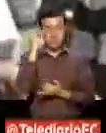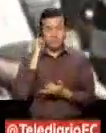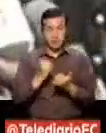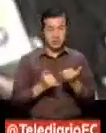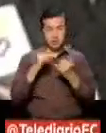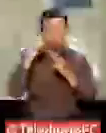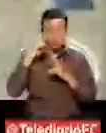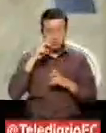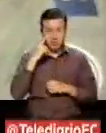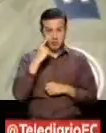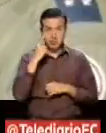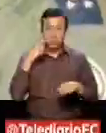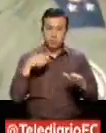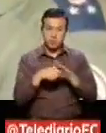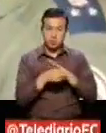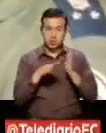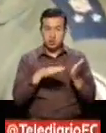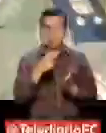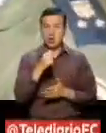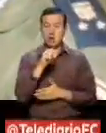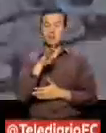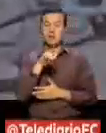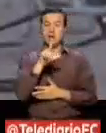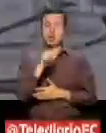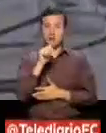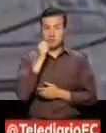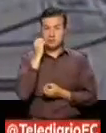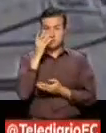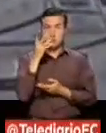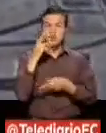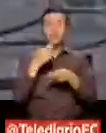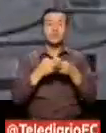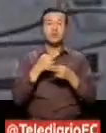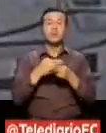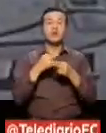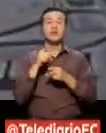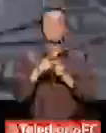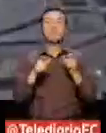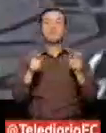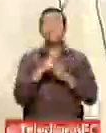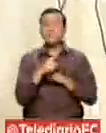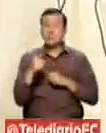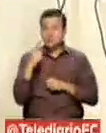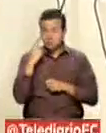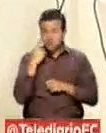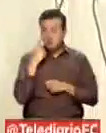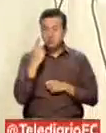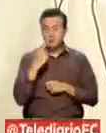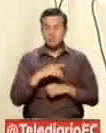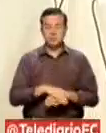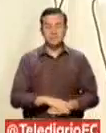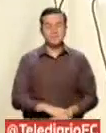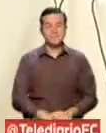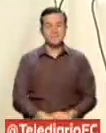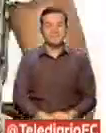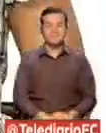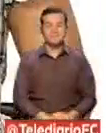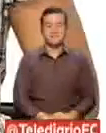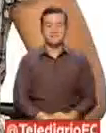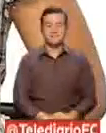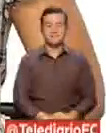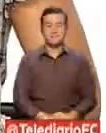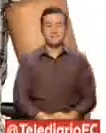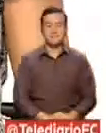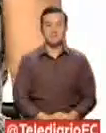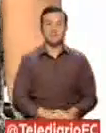de la investigación del asesinato de Gabela. Ese día se revelarían los nombres de los responsables del delito. Valeria Villarroel, Telediario.